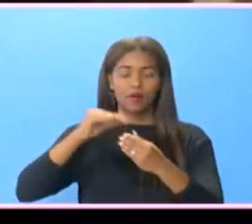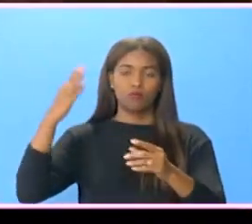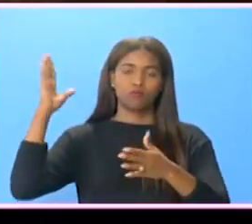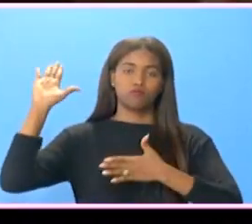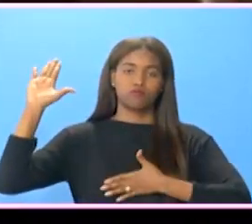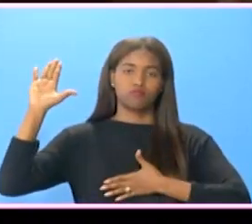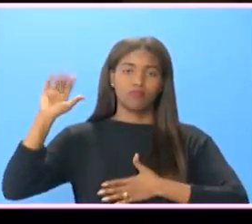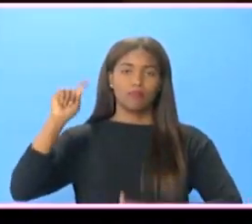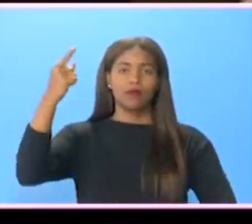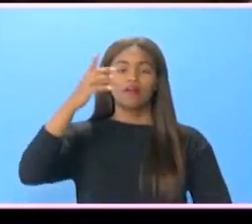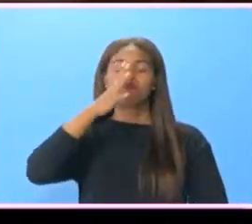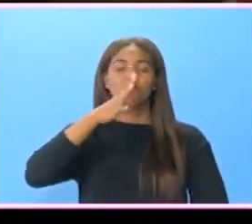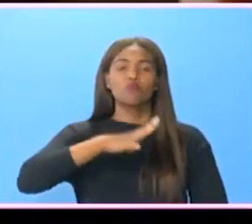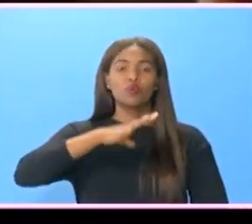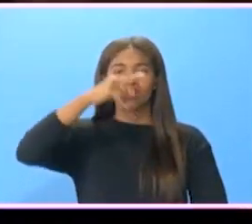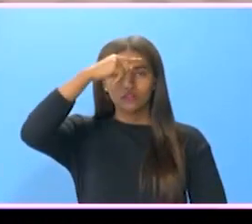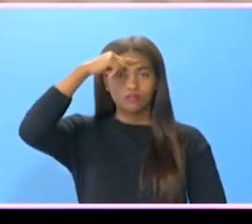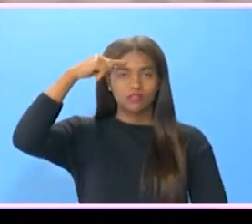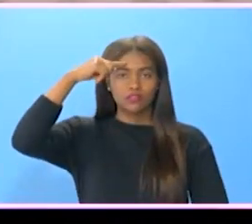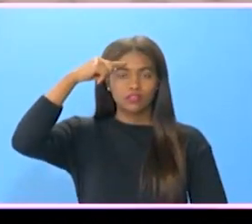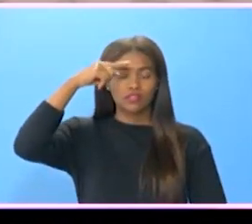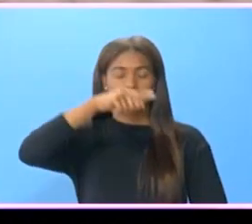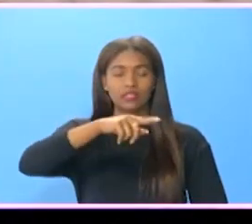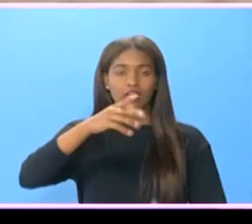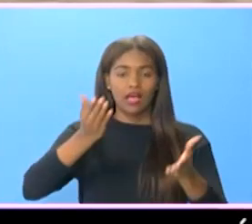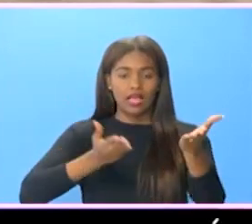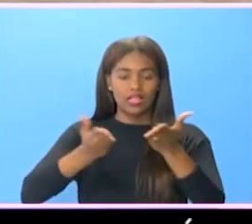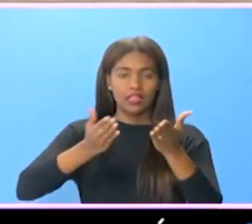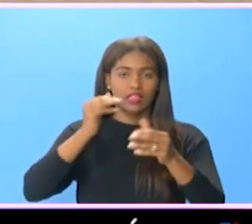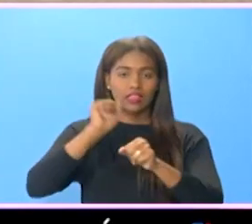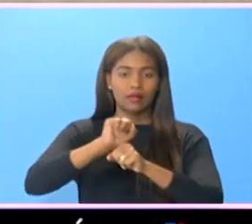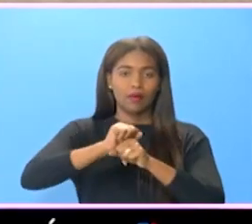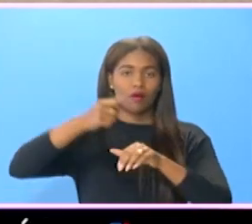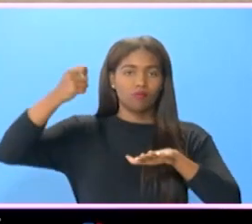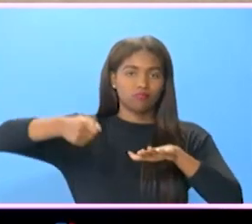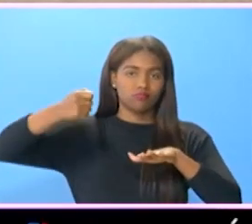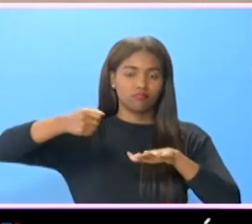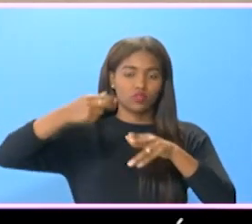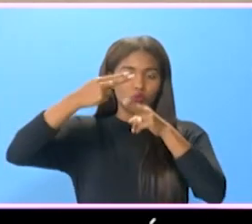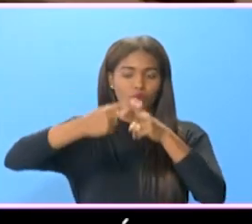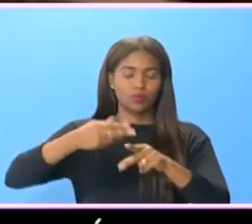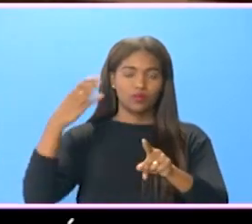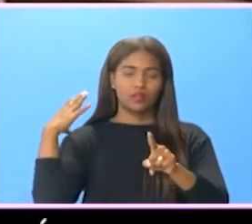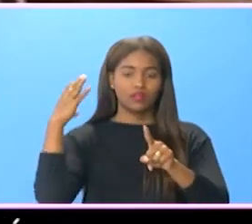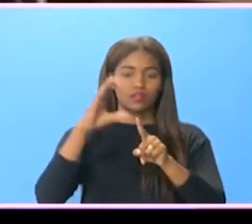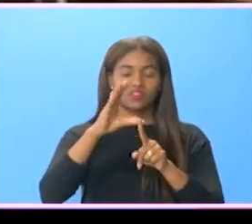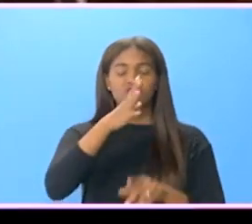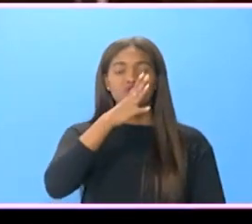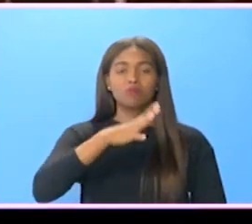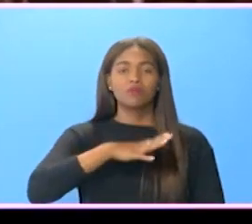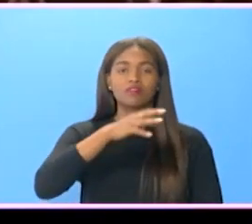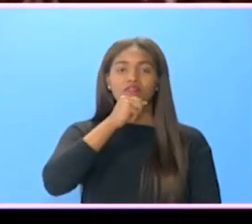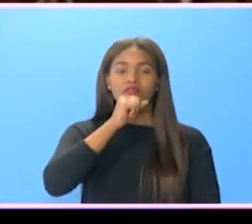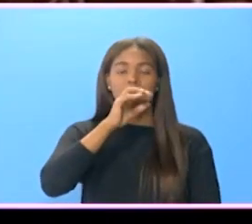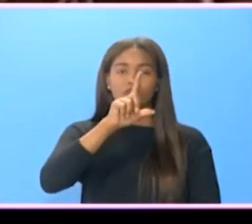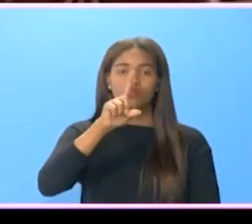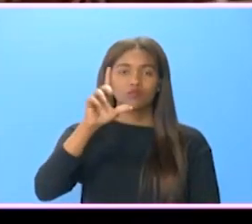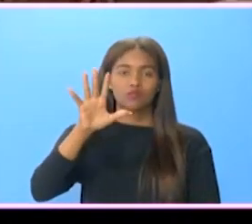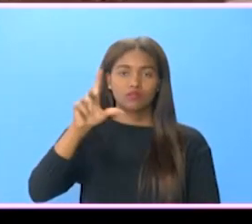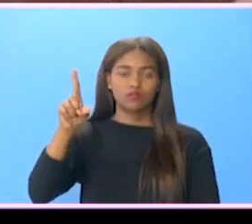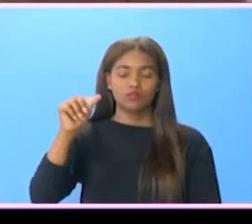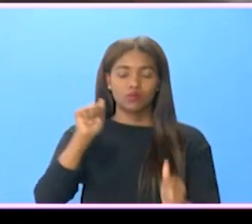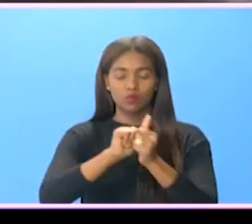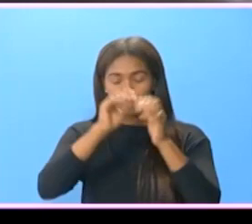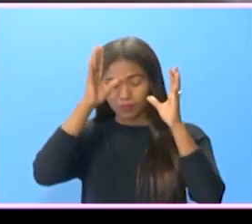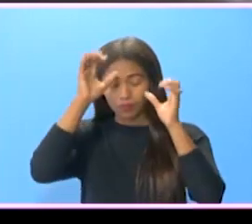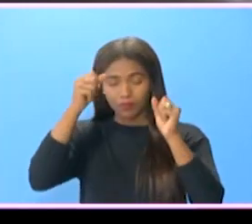la primera mujer negra en servir en la Corte Suprema. El nombramiento de esta mujer de 51 años por parte del